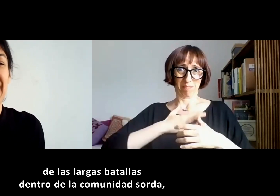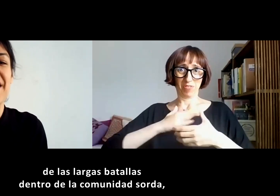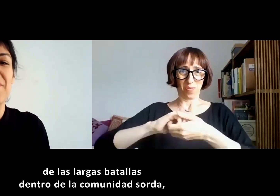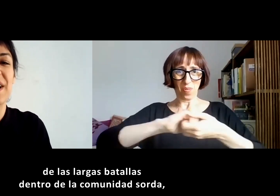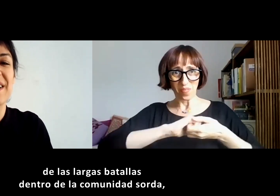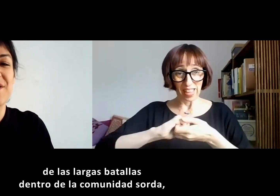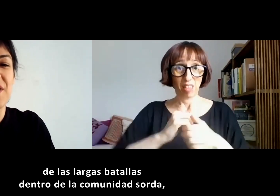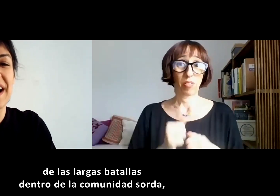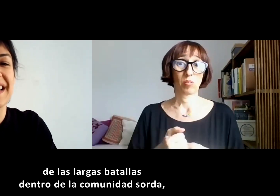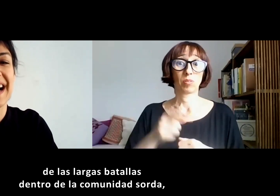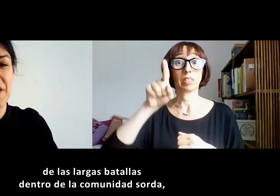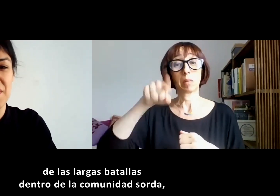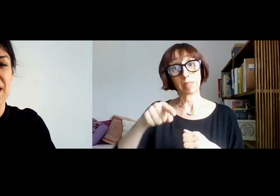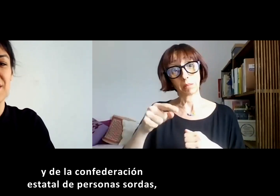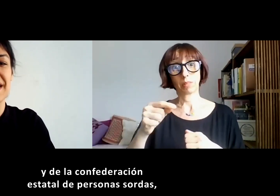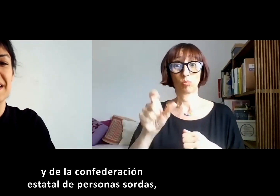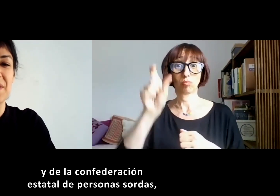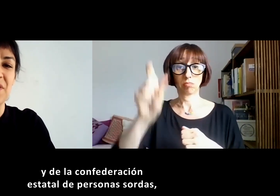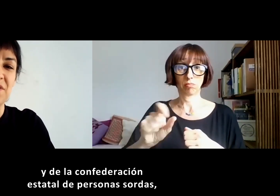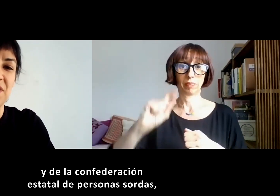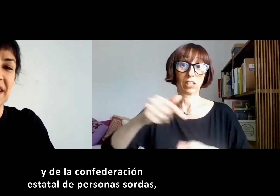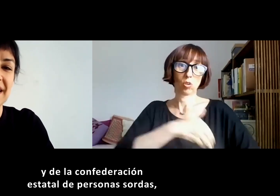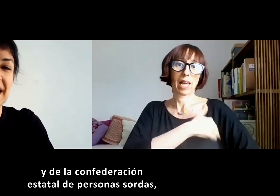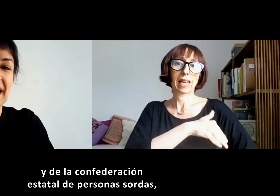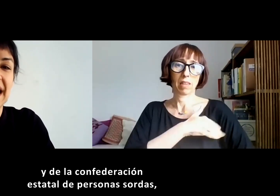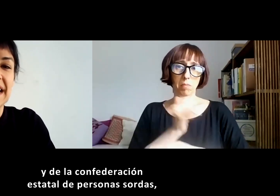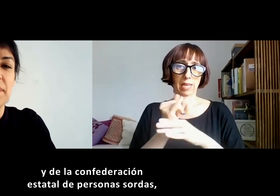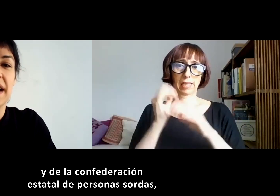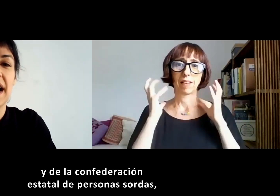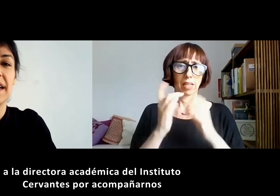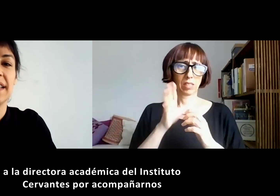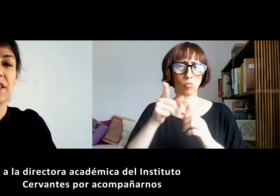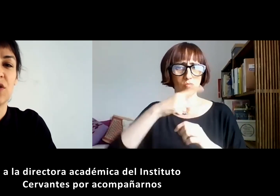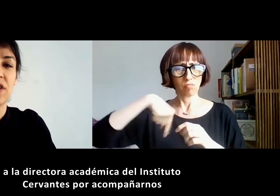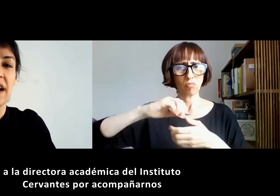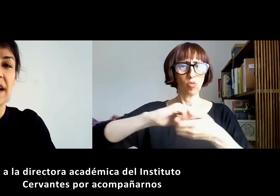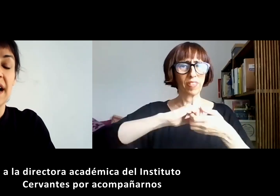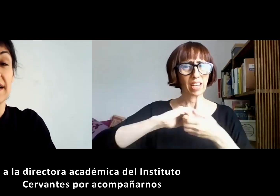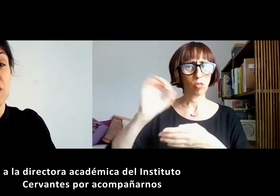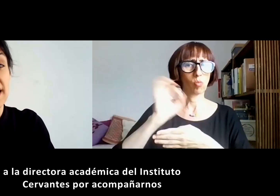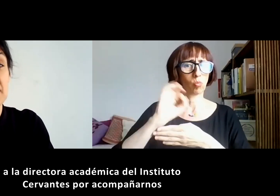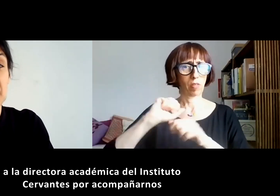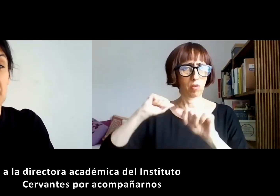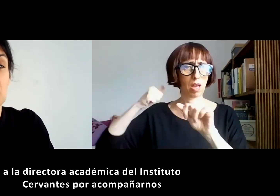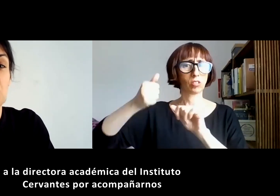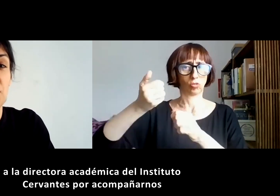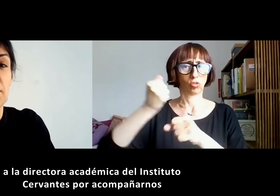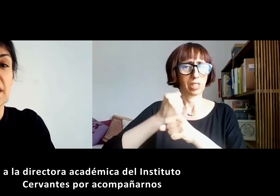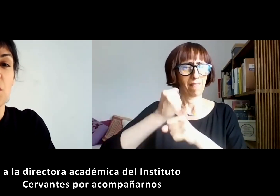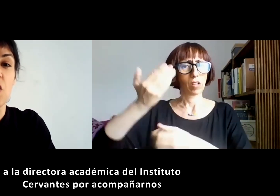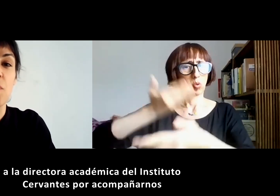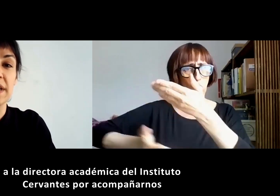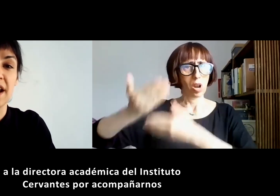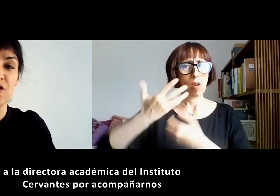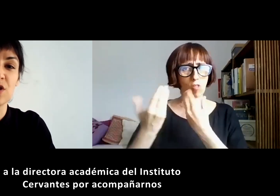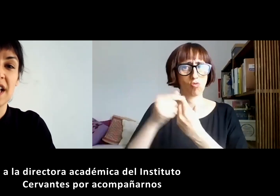dentro de la comunidad sorda y de la Confederación Estatal de Personas Sordas. También a la directora académica del Instituto Cervantes